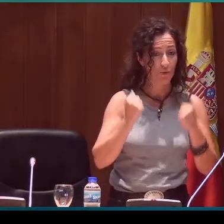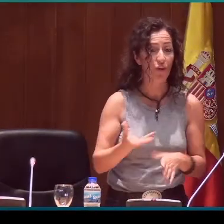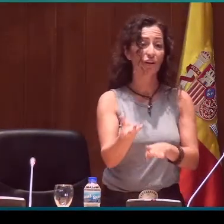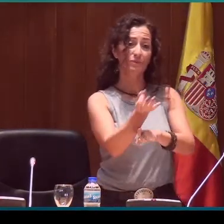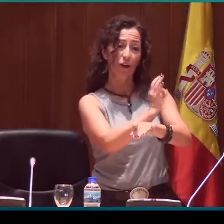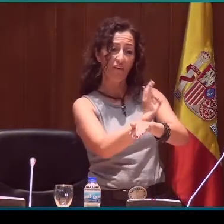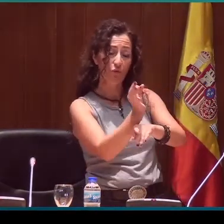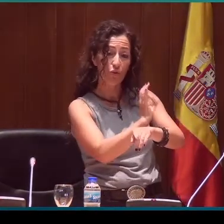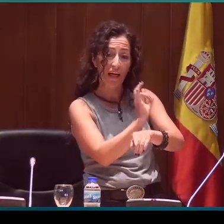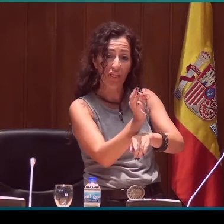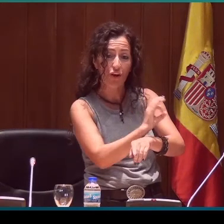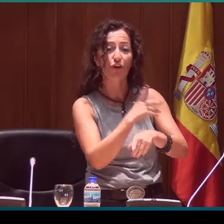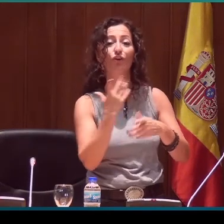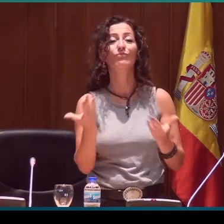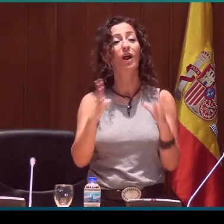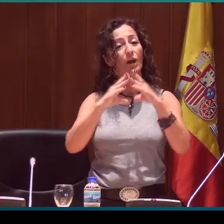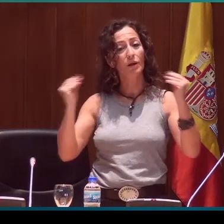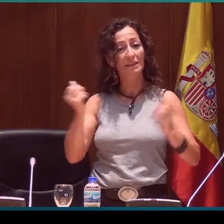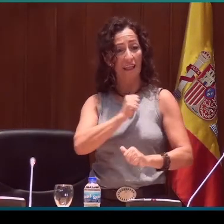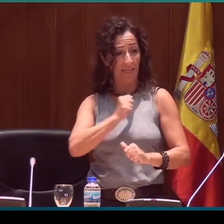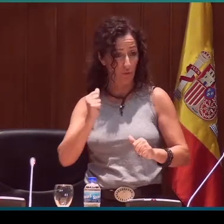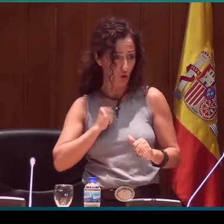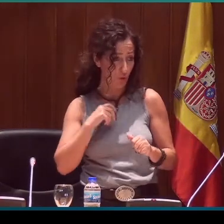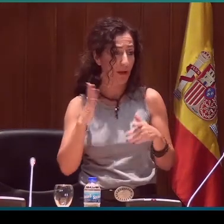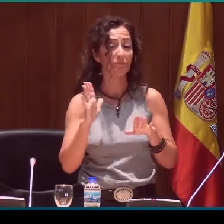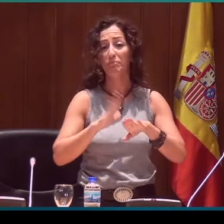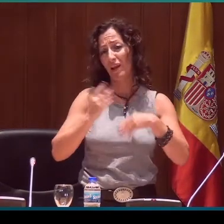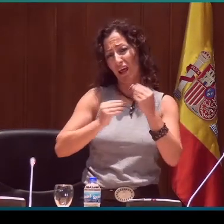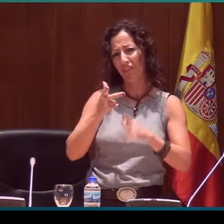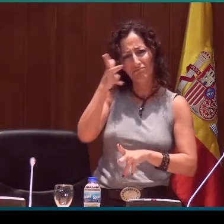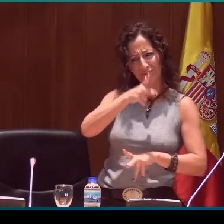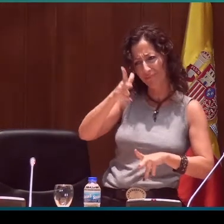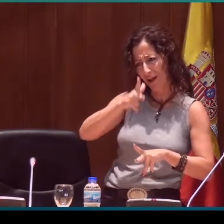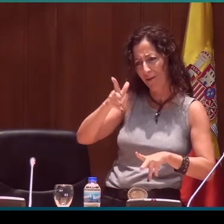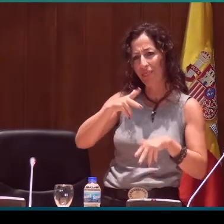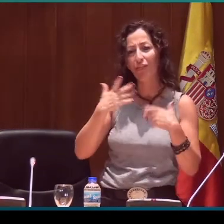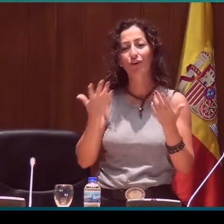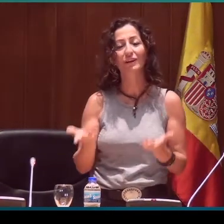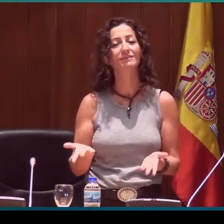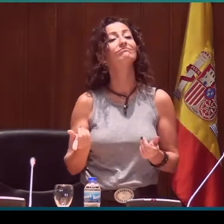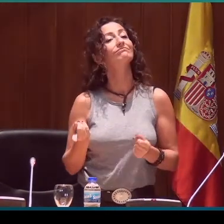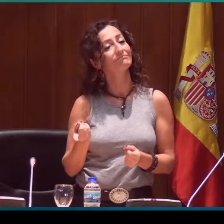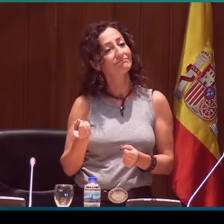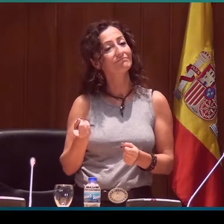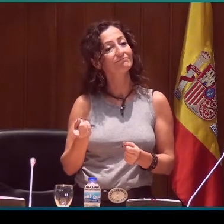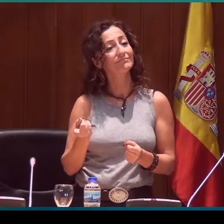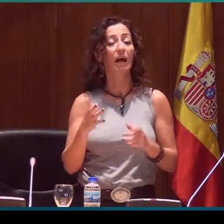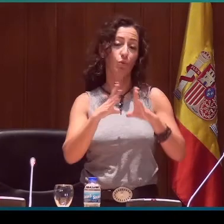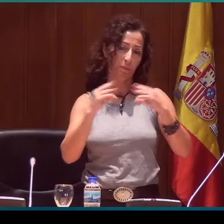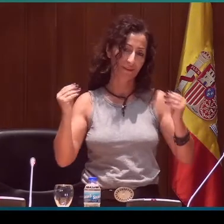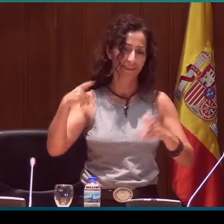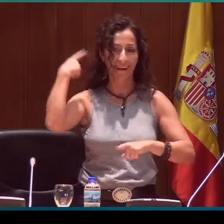Colaboración de instituciones, como la Fundación, de la Universidad Autónoma, que nos ha ayudado con las grabaciones,